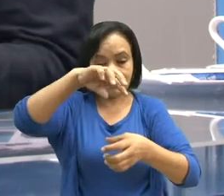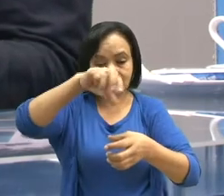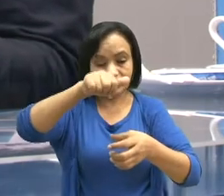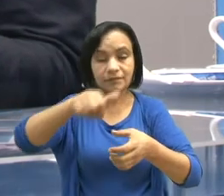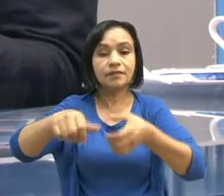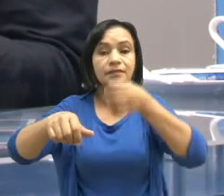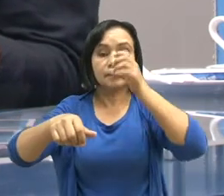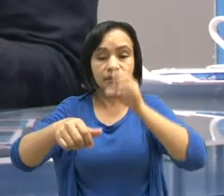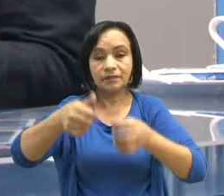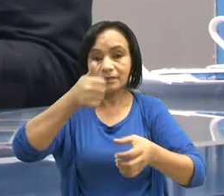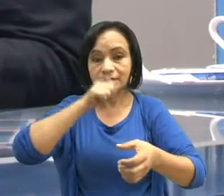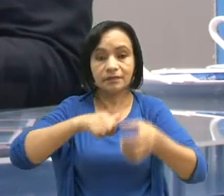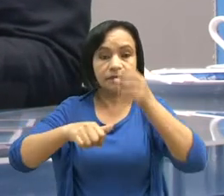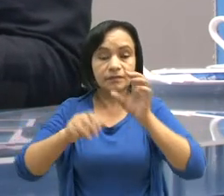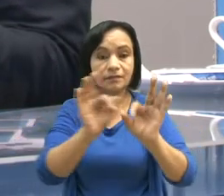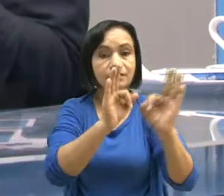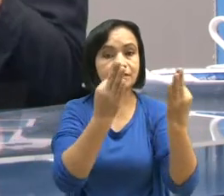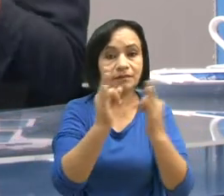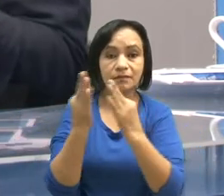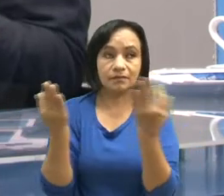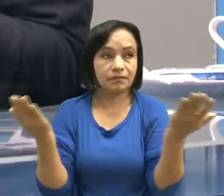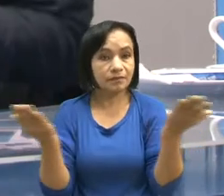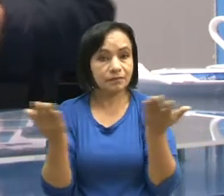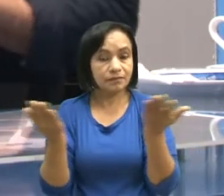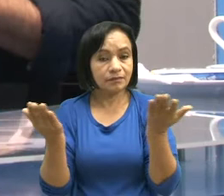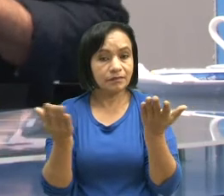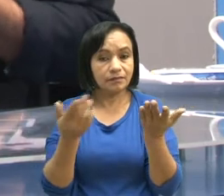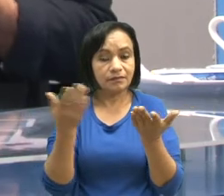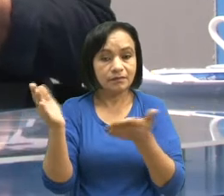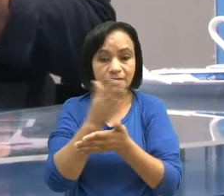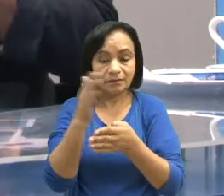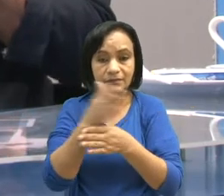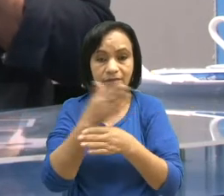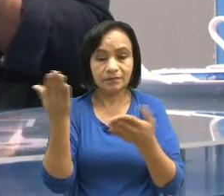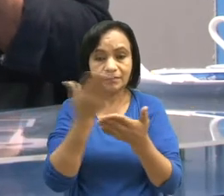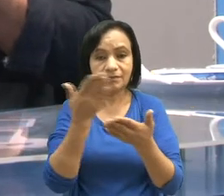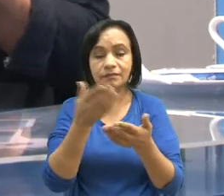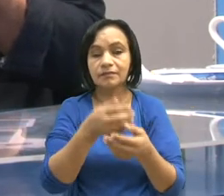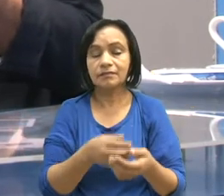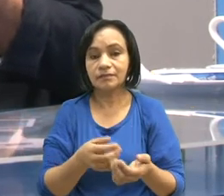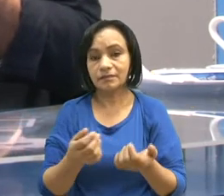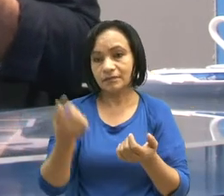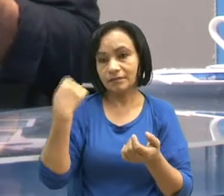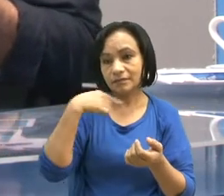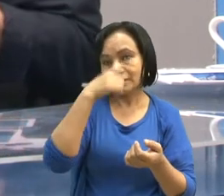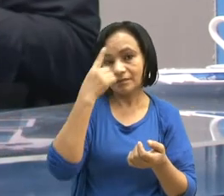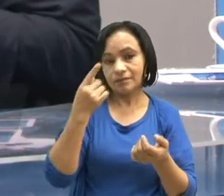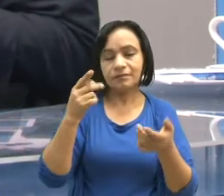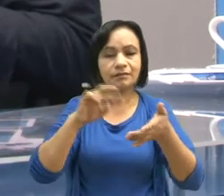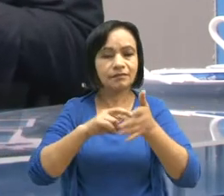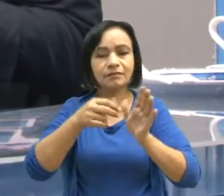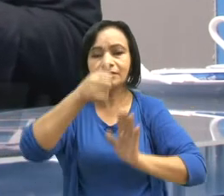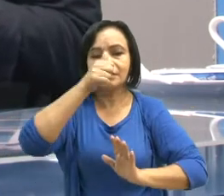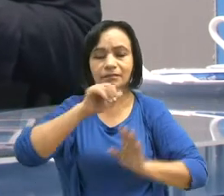de vista de una familia, ¿no? Porque normalmente, como dicen en muchos estudios, el agua tiene rostro de mujer, dicen, desde el punto de